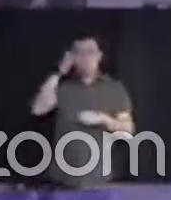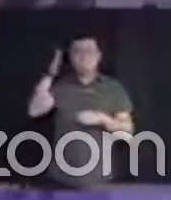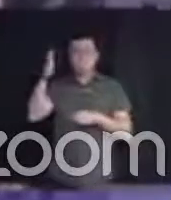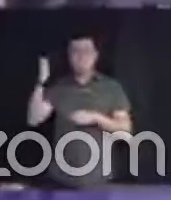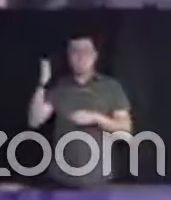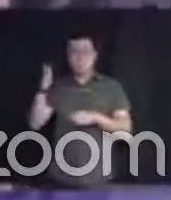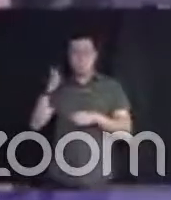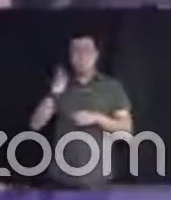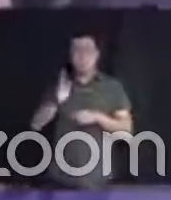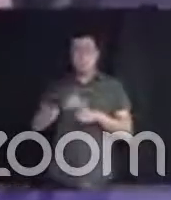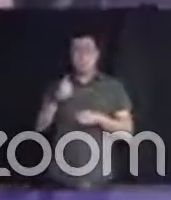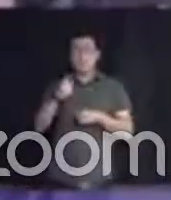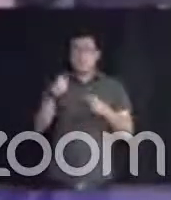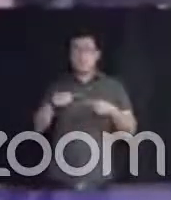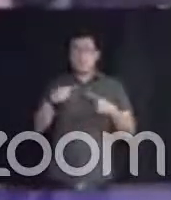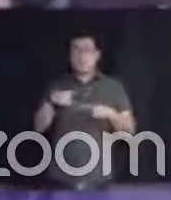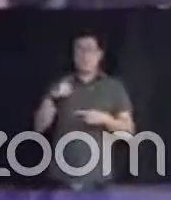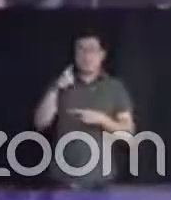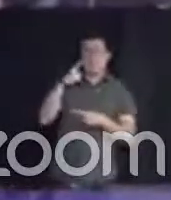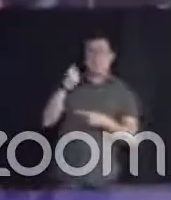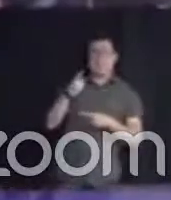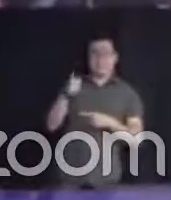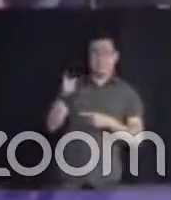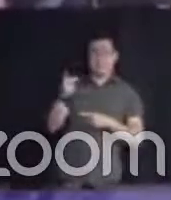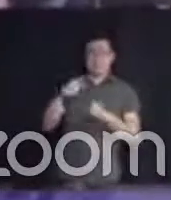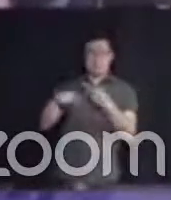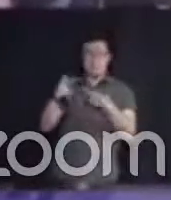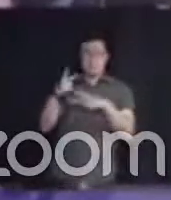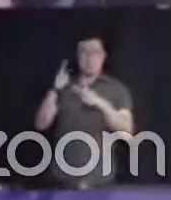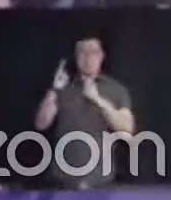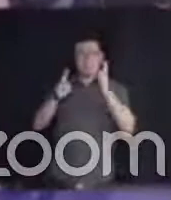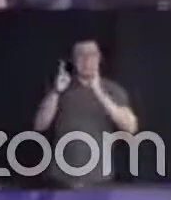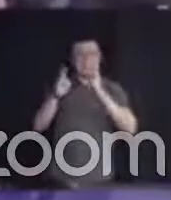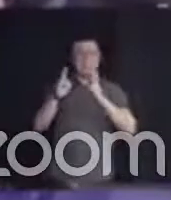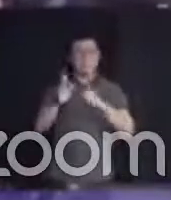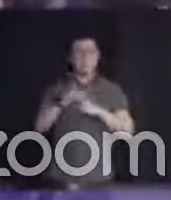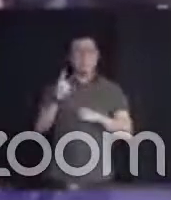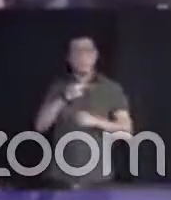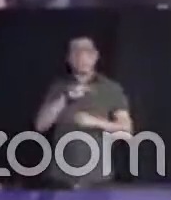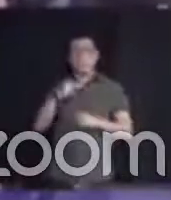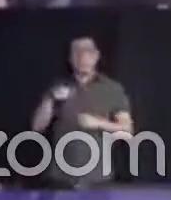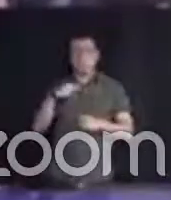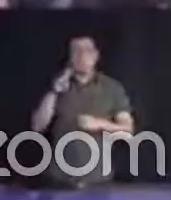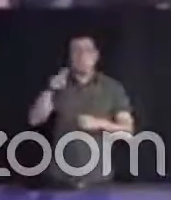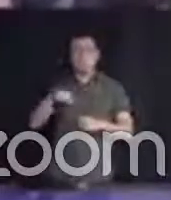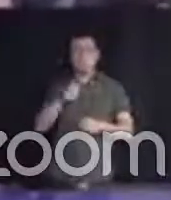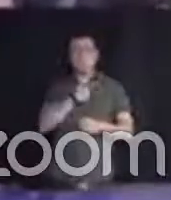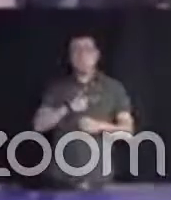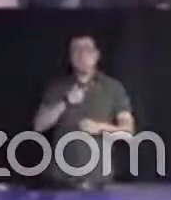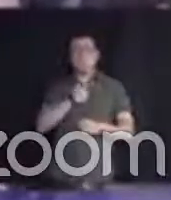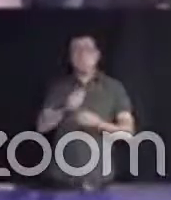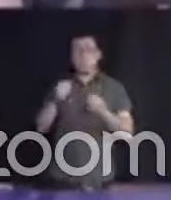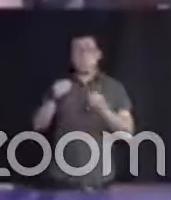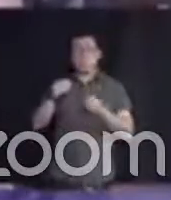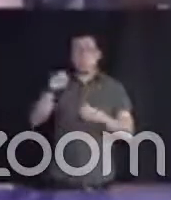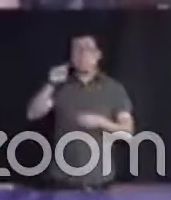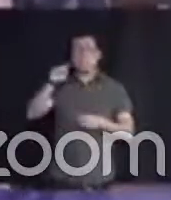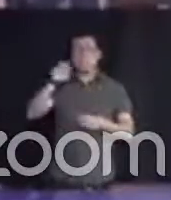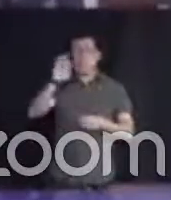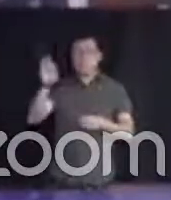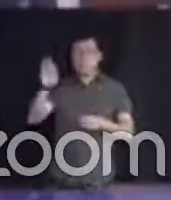y a la gente se le hace raro eso. Y bueno, yo les voy a decir que es un honor y un gusto saber que el staff da todo lo